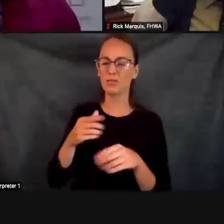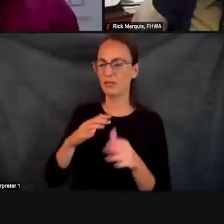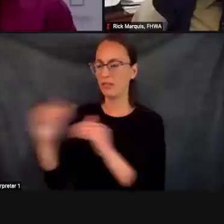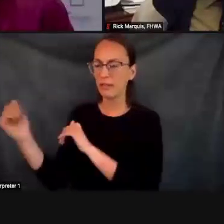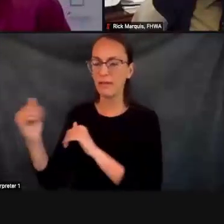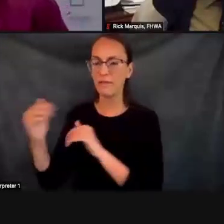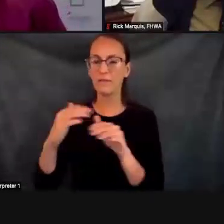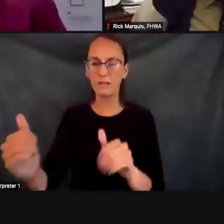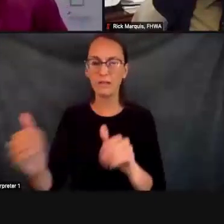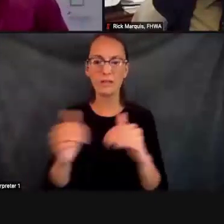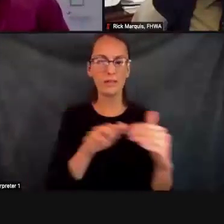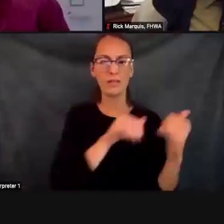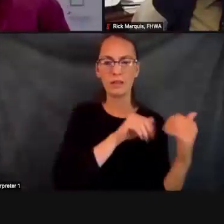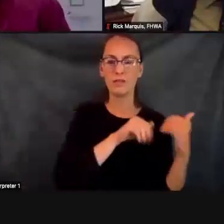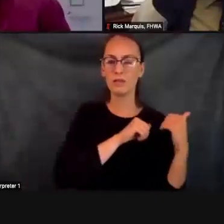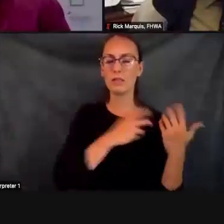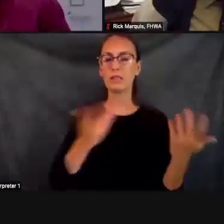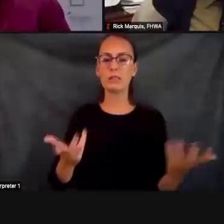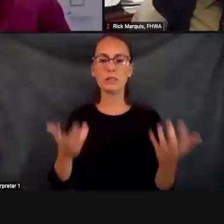desplazadas, no van a tener